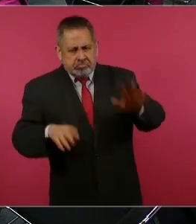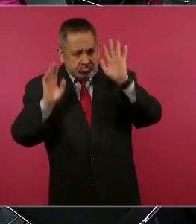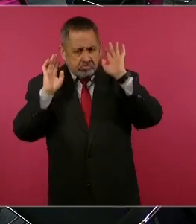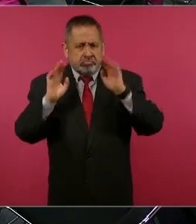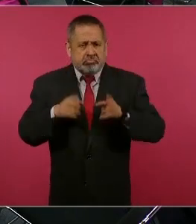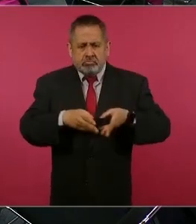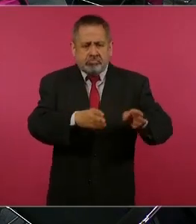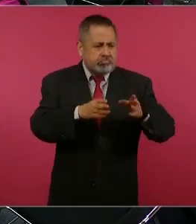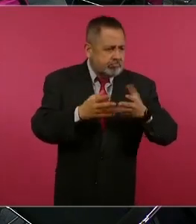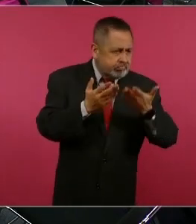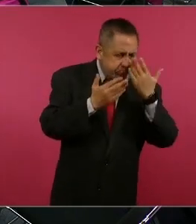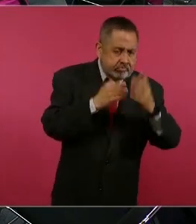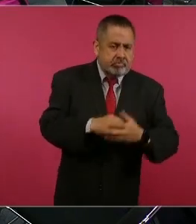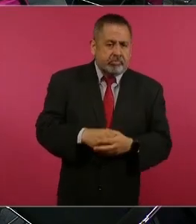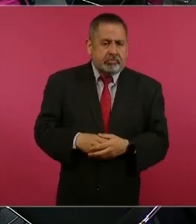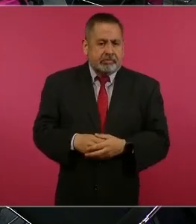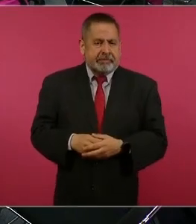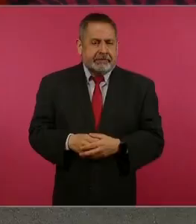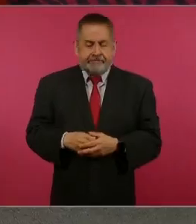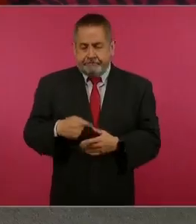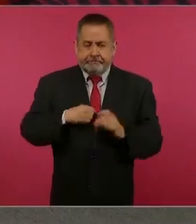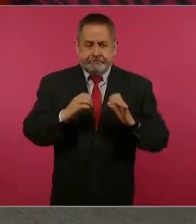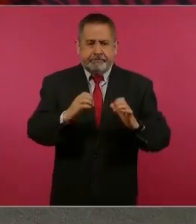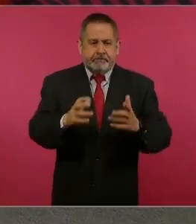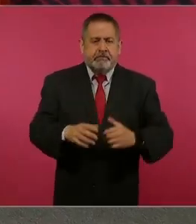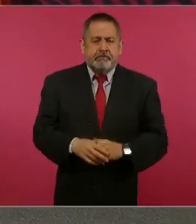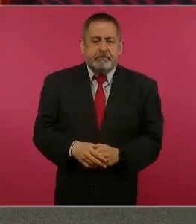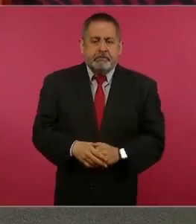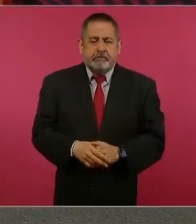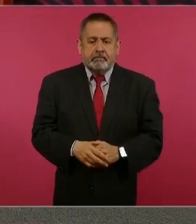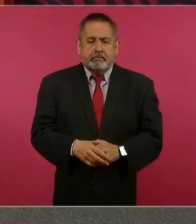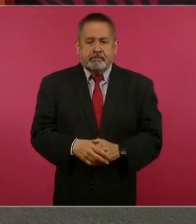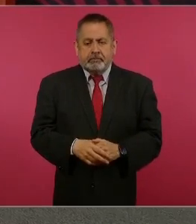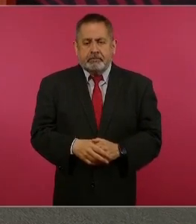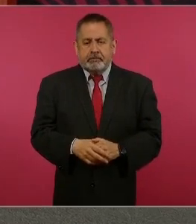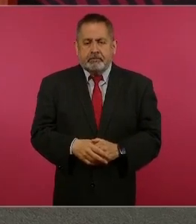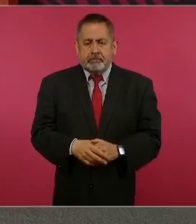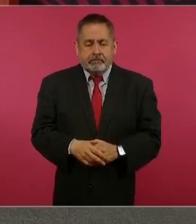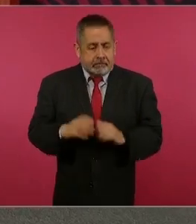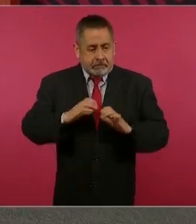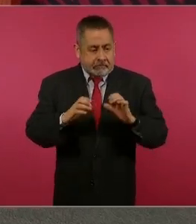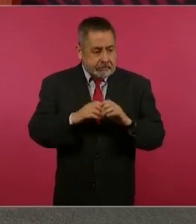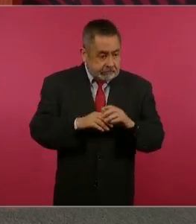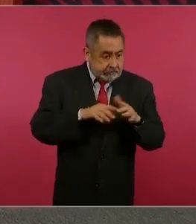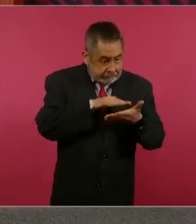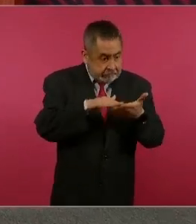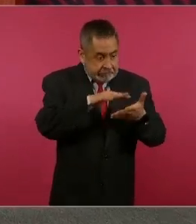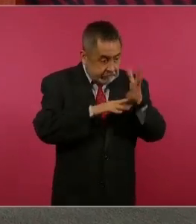me cuido porque tampoco me puedo saturar, imagínense,